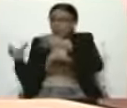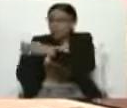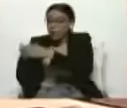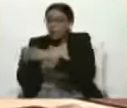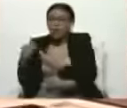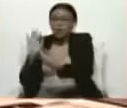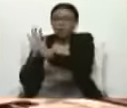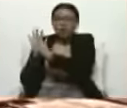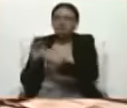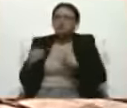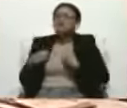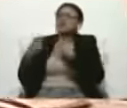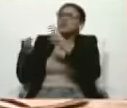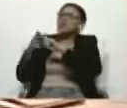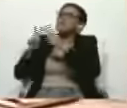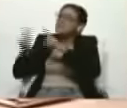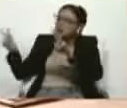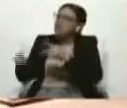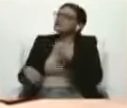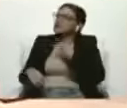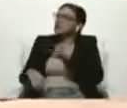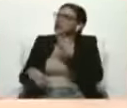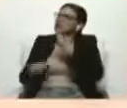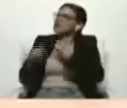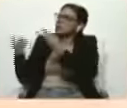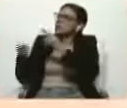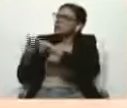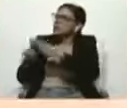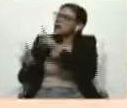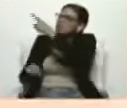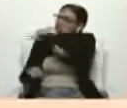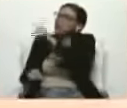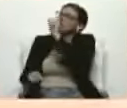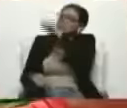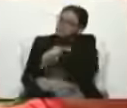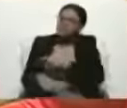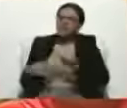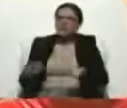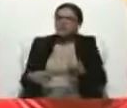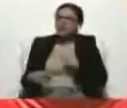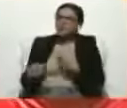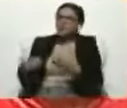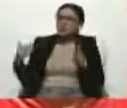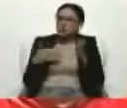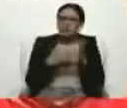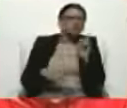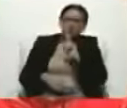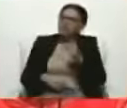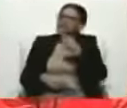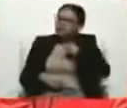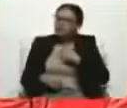Y el comandante Chávez en estos días, yo pasé una entrevista del comandante,